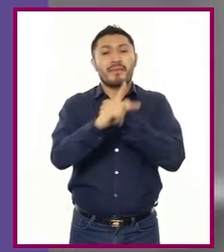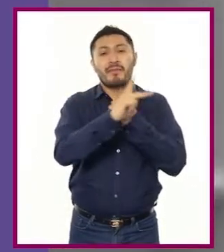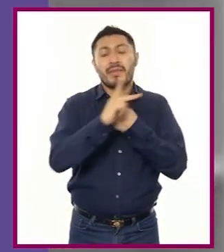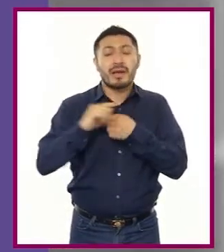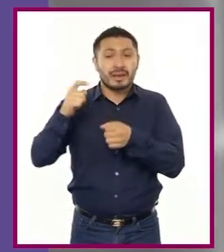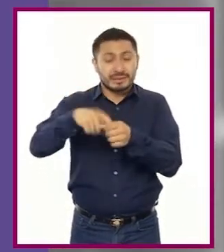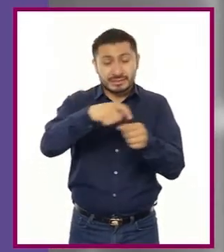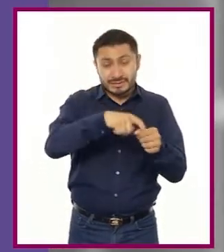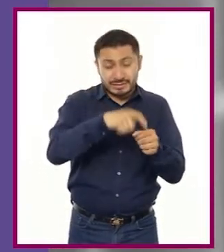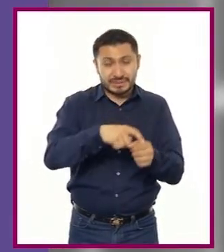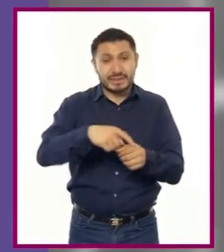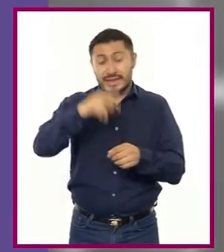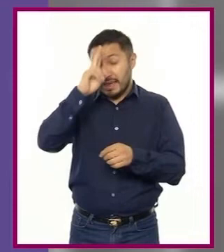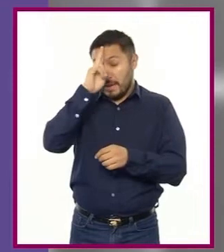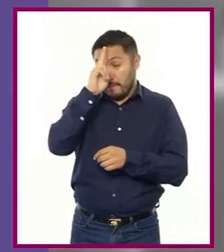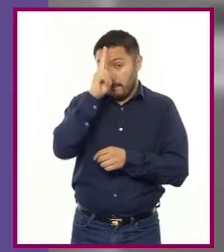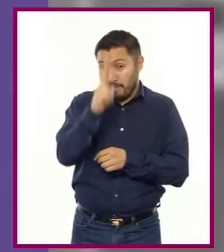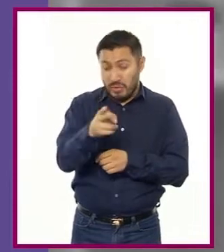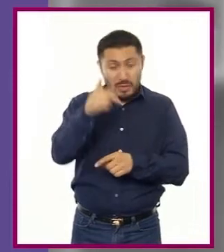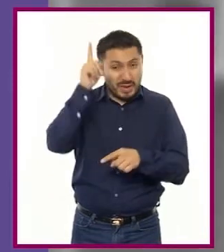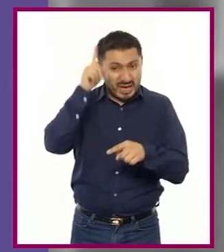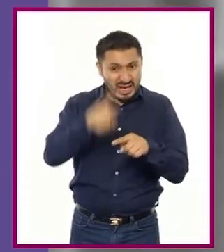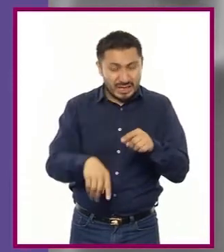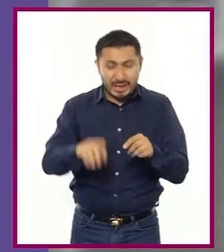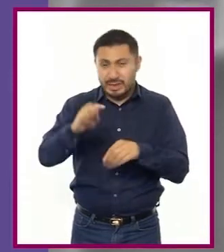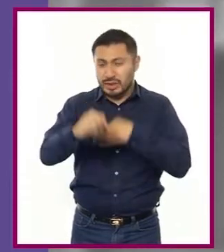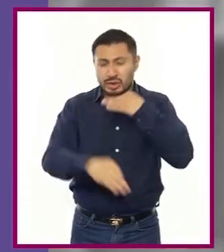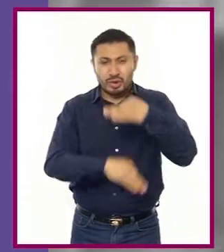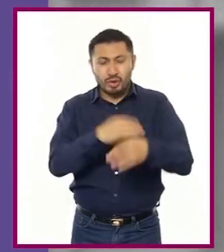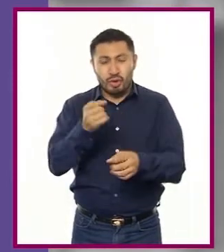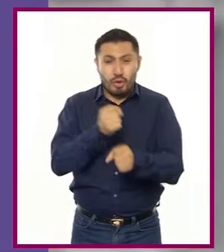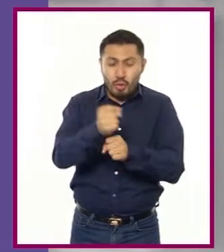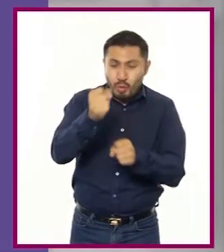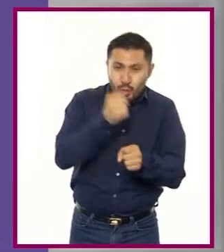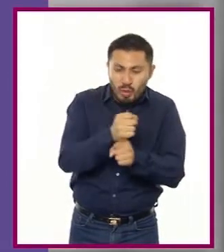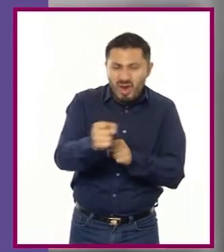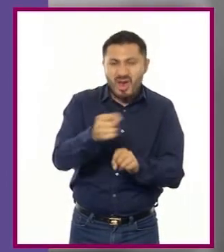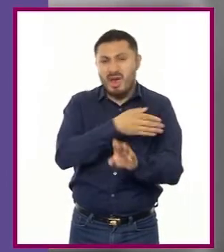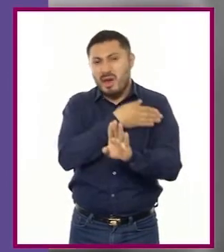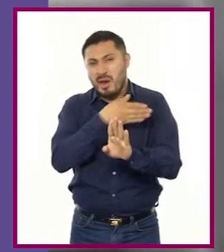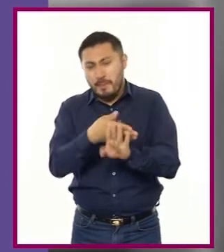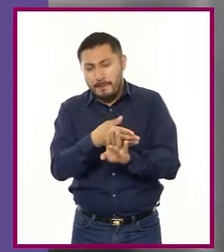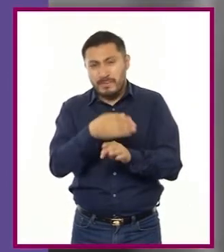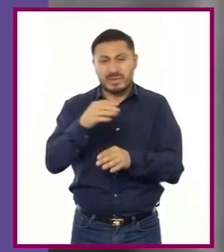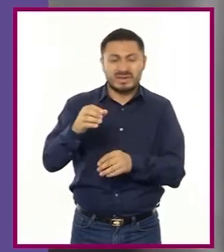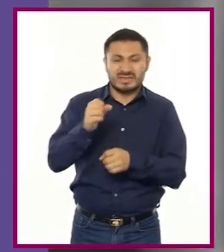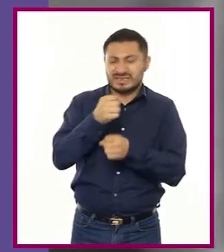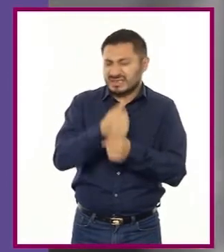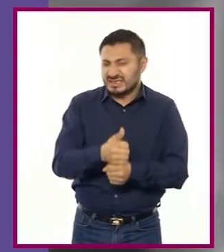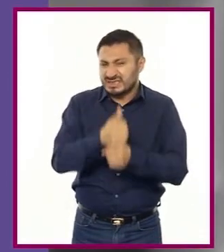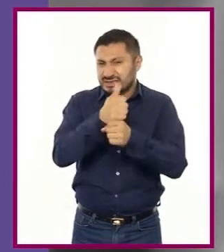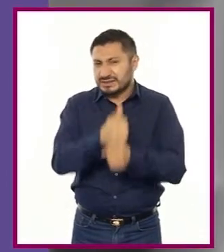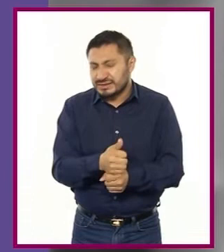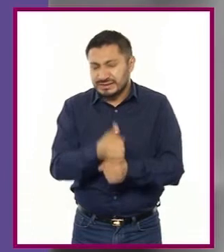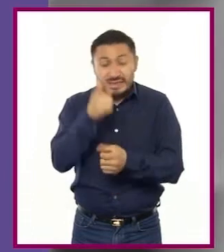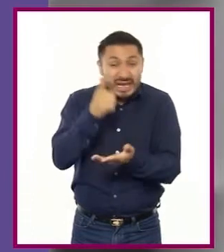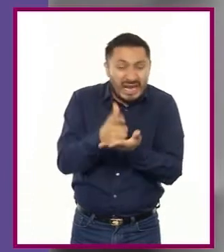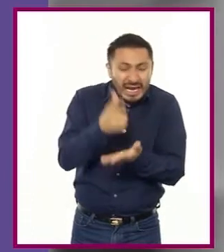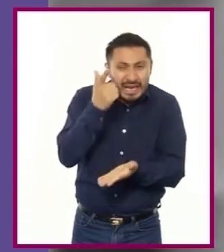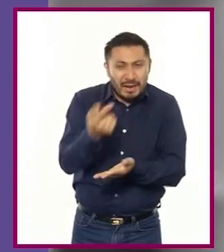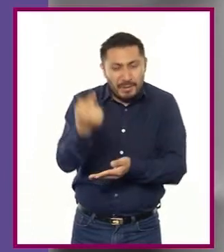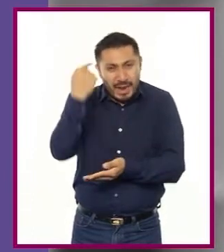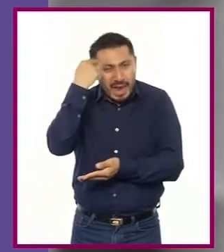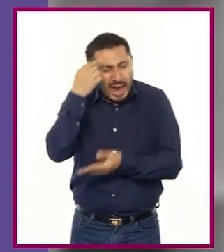impedir todo acto que inflija intencionadamente dolores o sufrimientos graves, físicos o mentales,